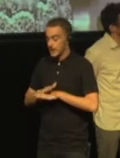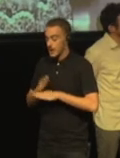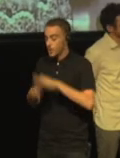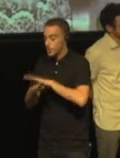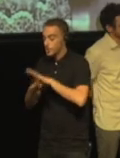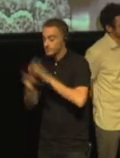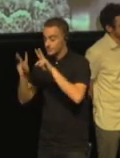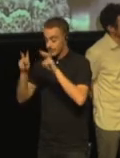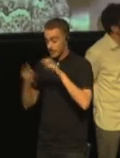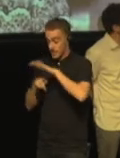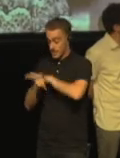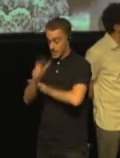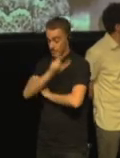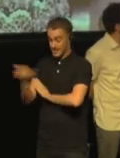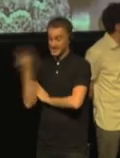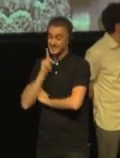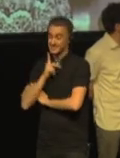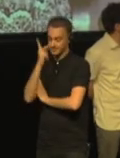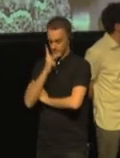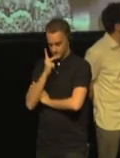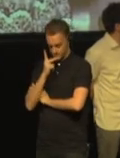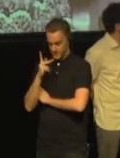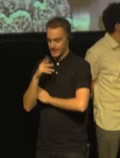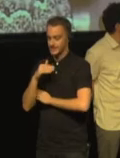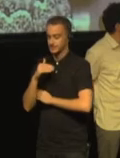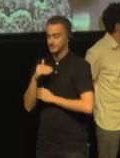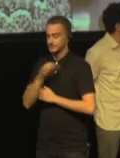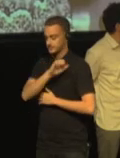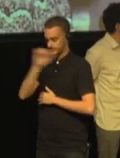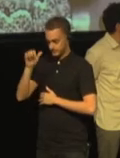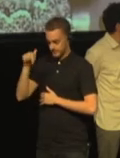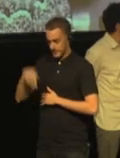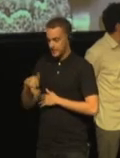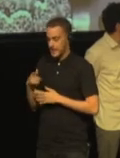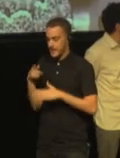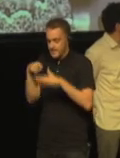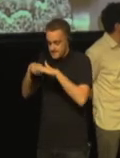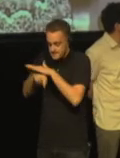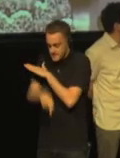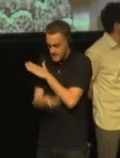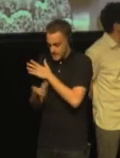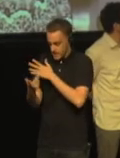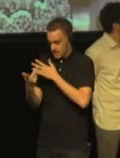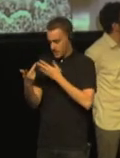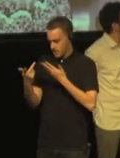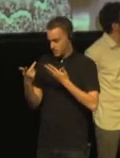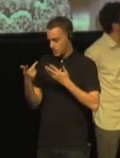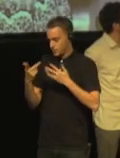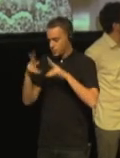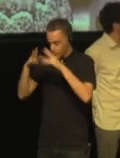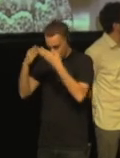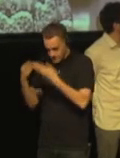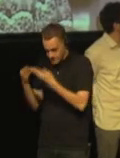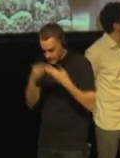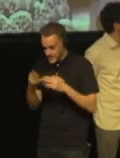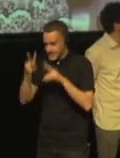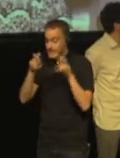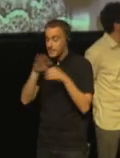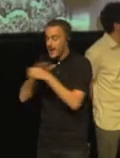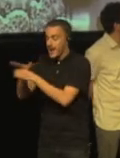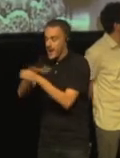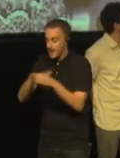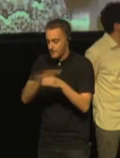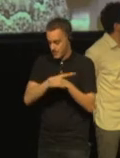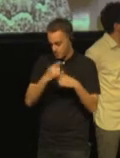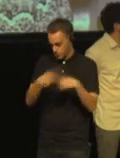Y, por supuesto, tenemos que hacer más investigación en profundidad en cada uno de los campos individuales. Hay algo muy interesante que se está haciendo,